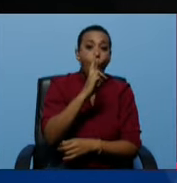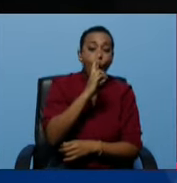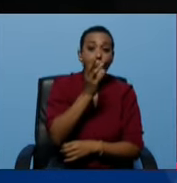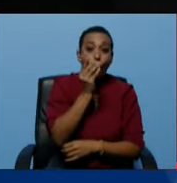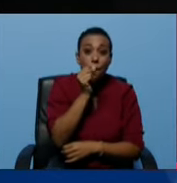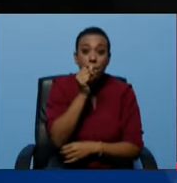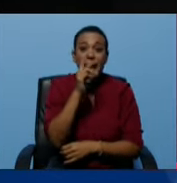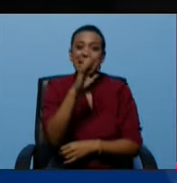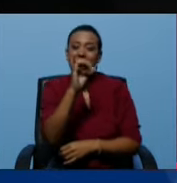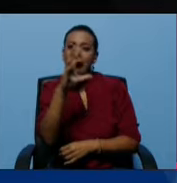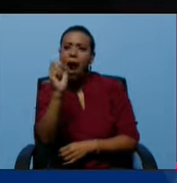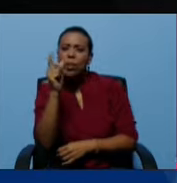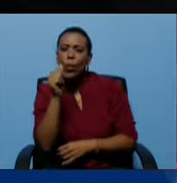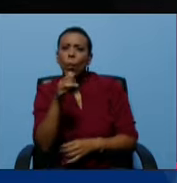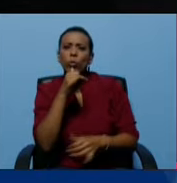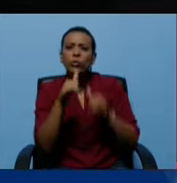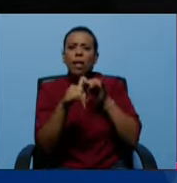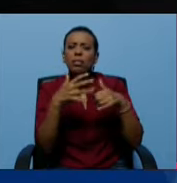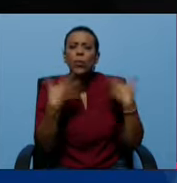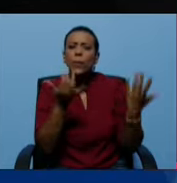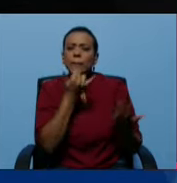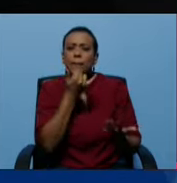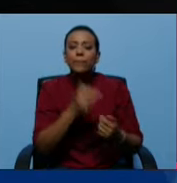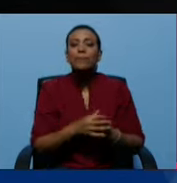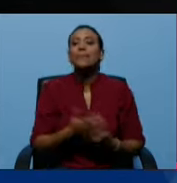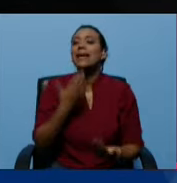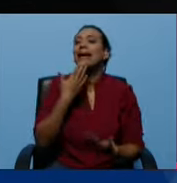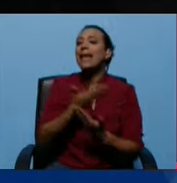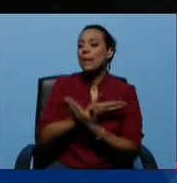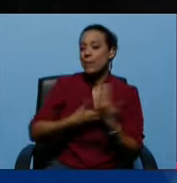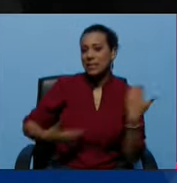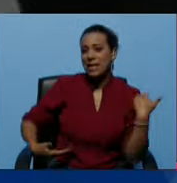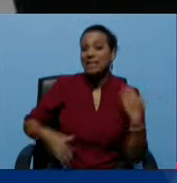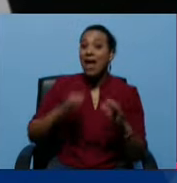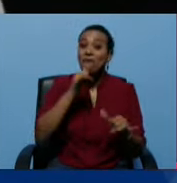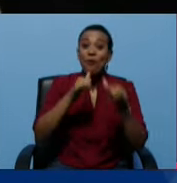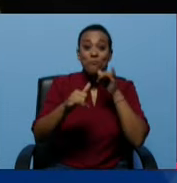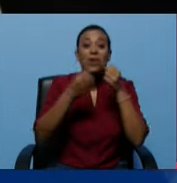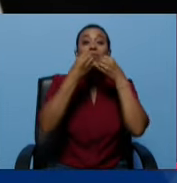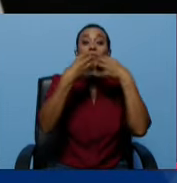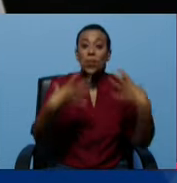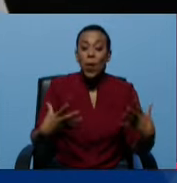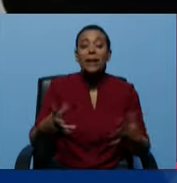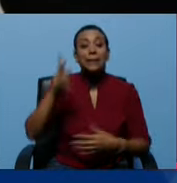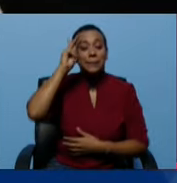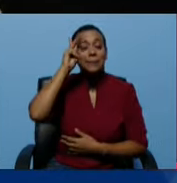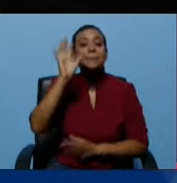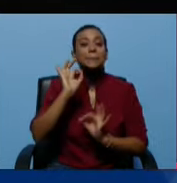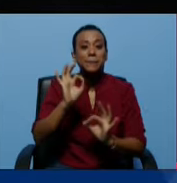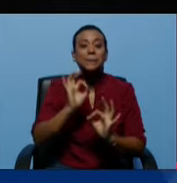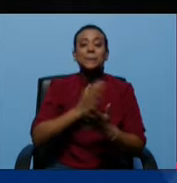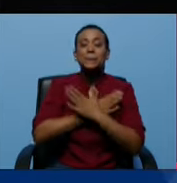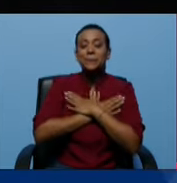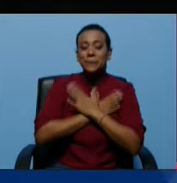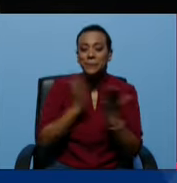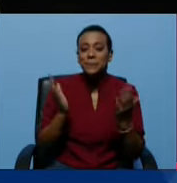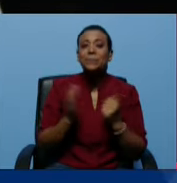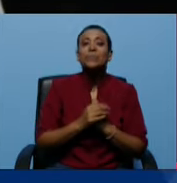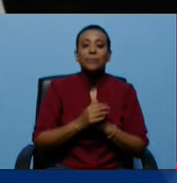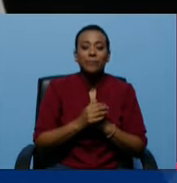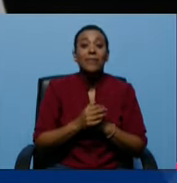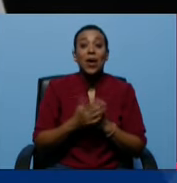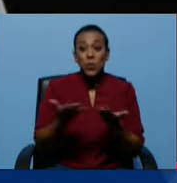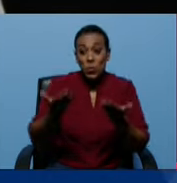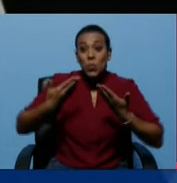nos trae buenas noticias. Adelante, Ricardo. Gracias, presidente. Bueno, las noticias y buenas noticias, profesor, presidente, las trae